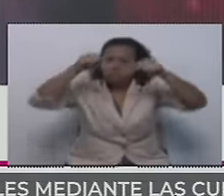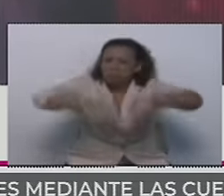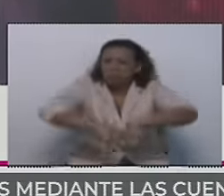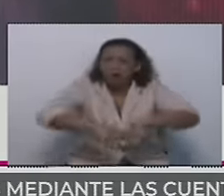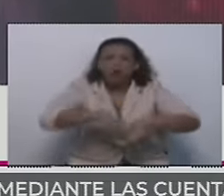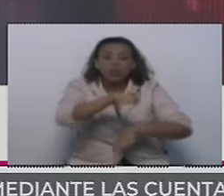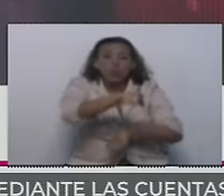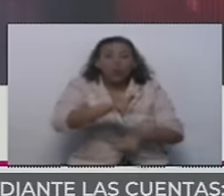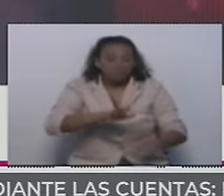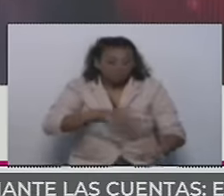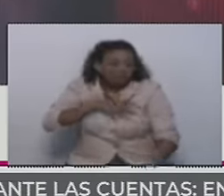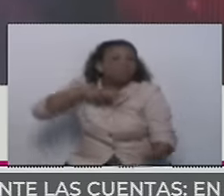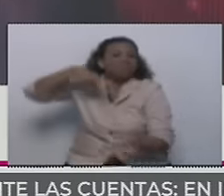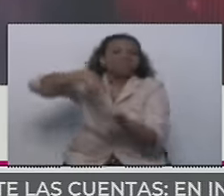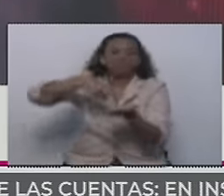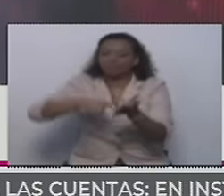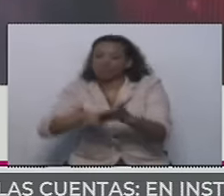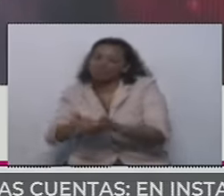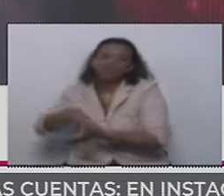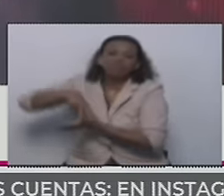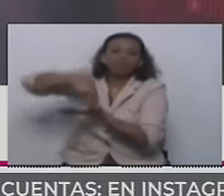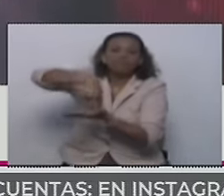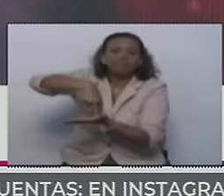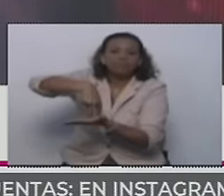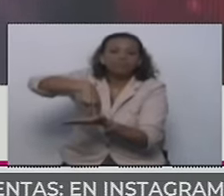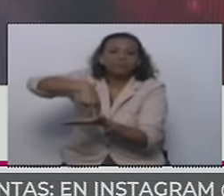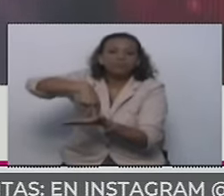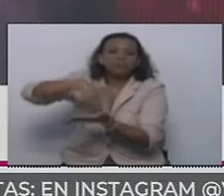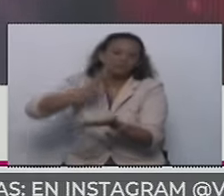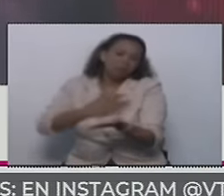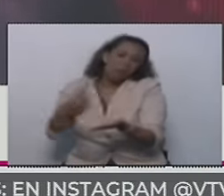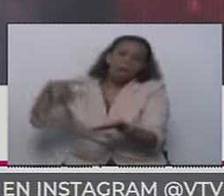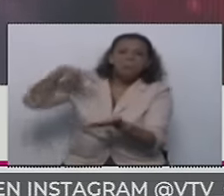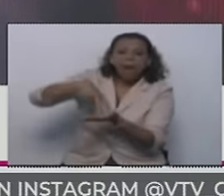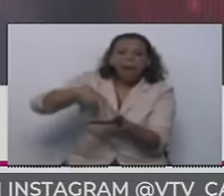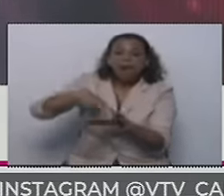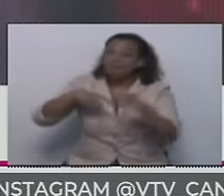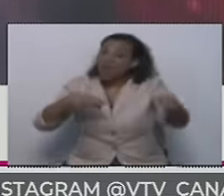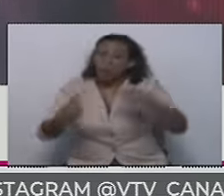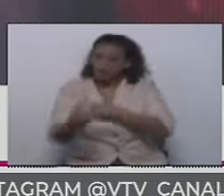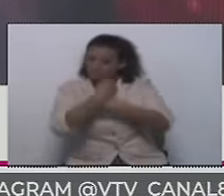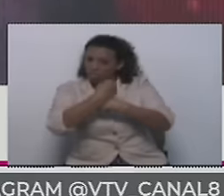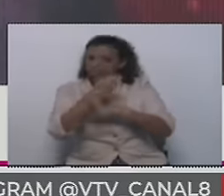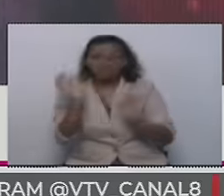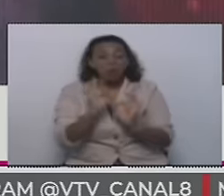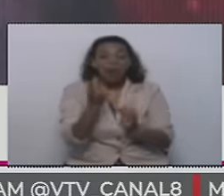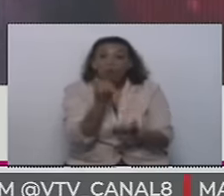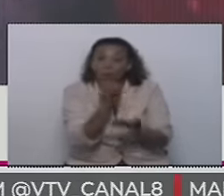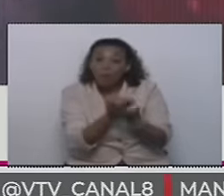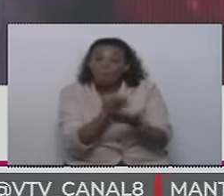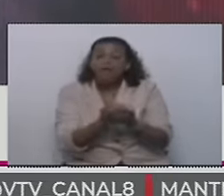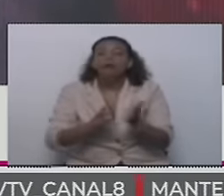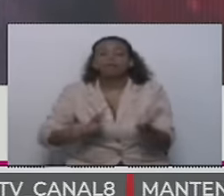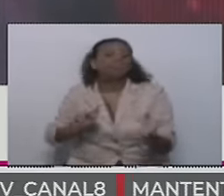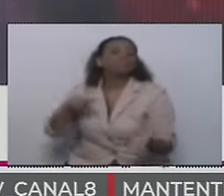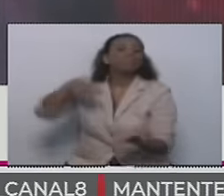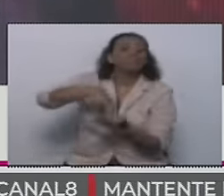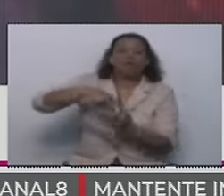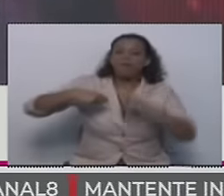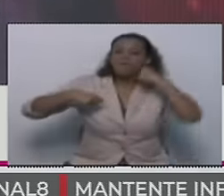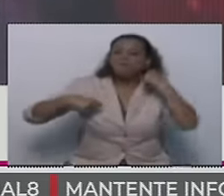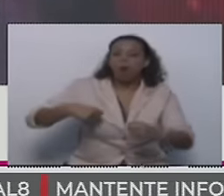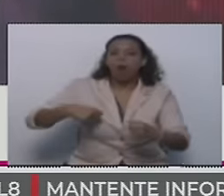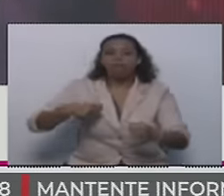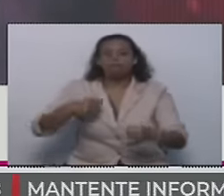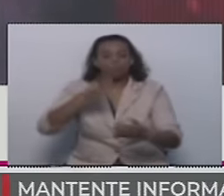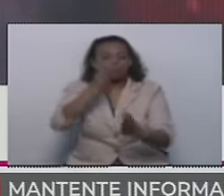Nos levantamos desde la ceniza y no han podido ni podrán. La economía venezolana seguirá. ¡Pim,